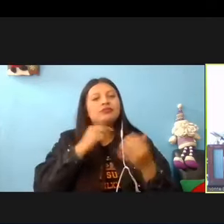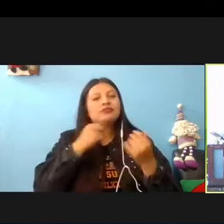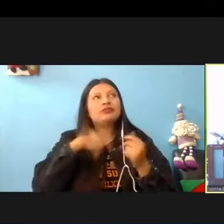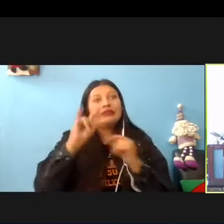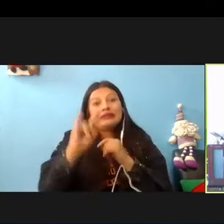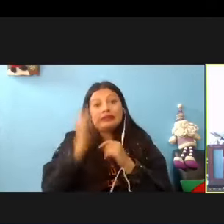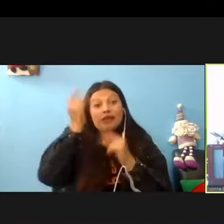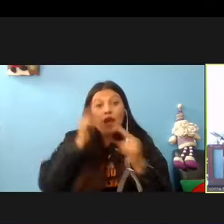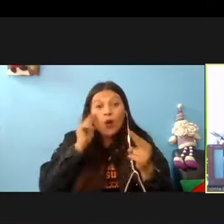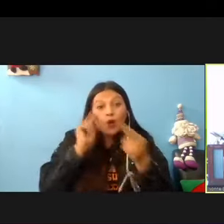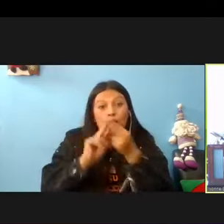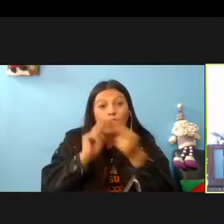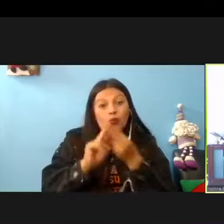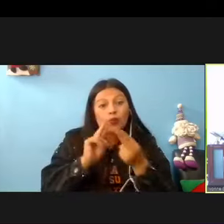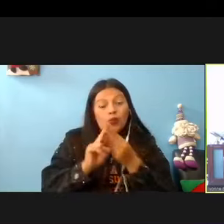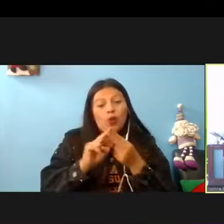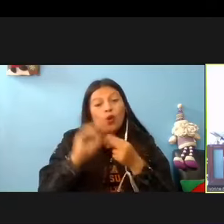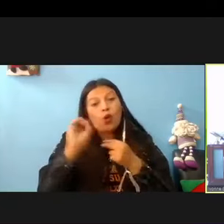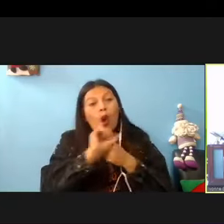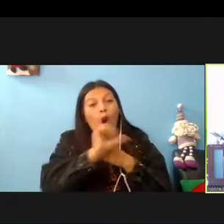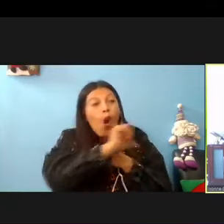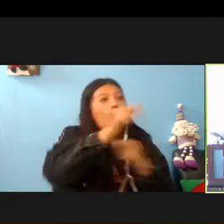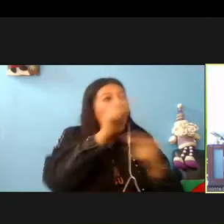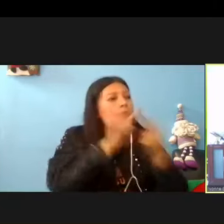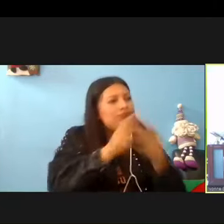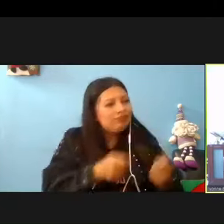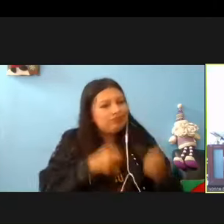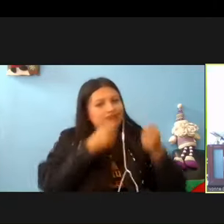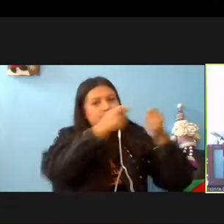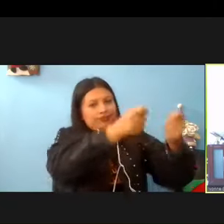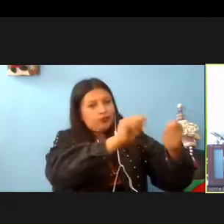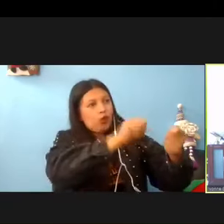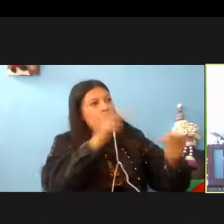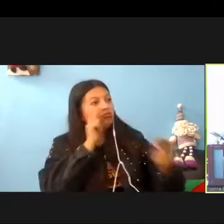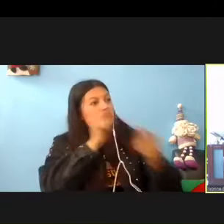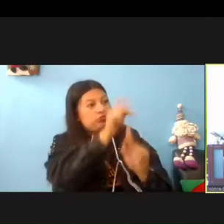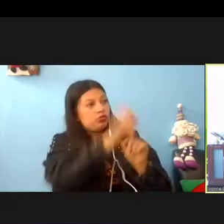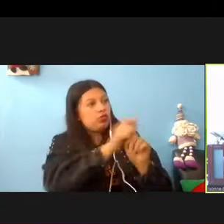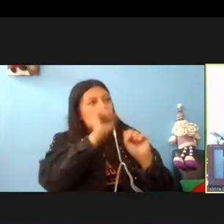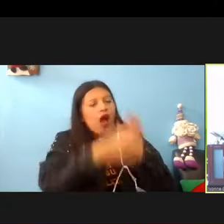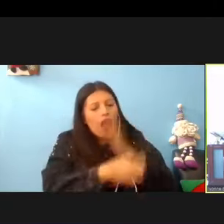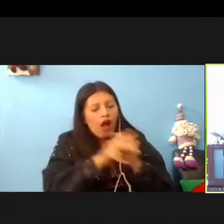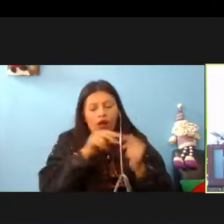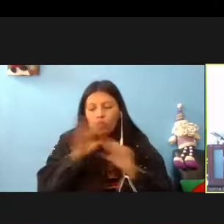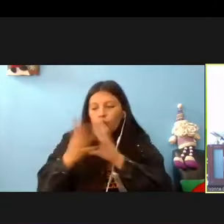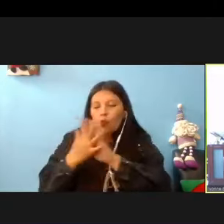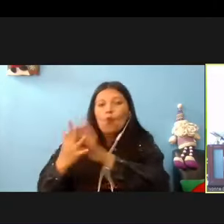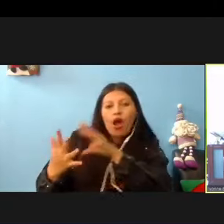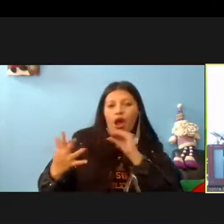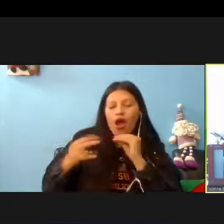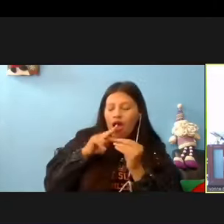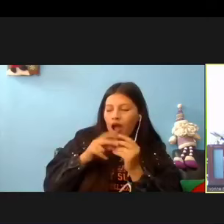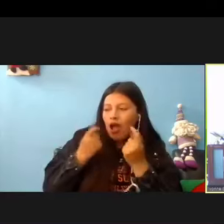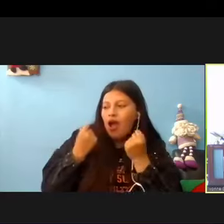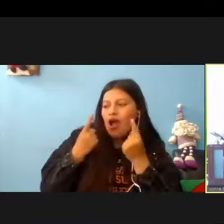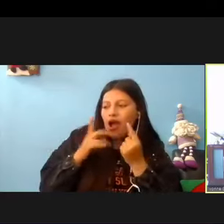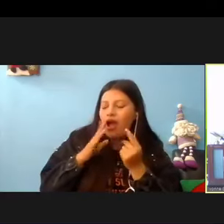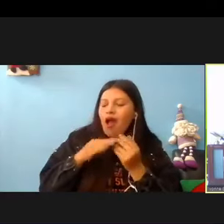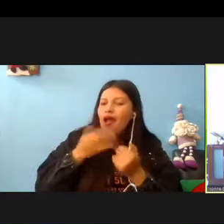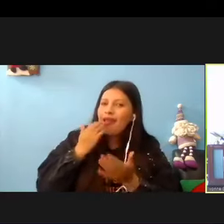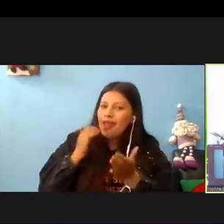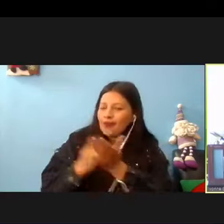a conocer a otras personas que puedan seguir el ejemplo para que esta red